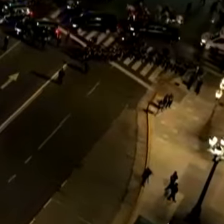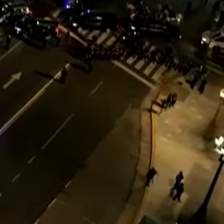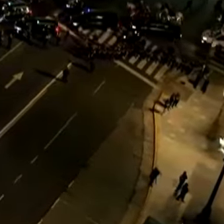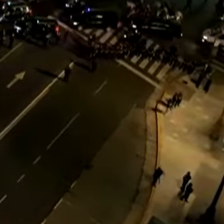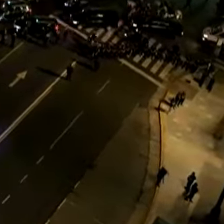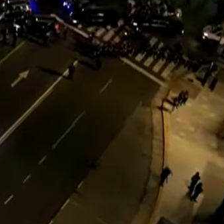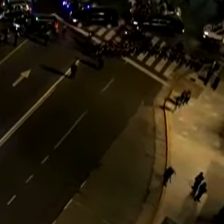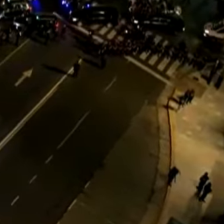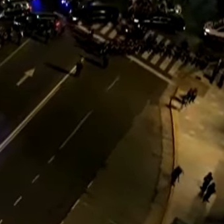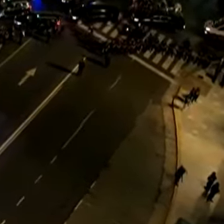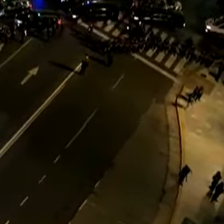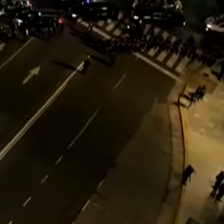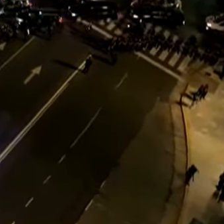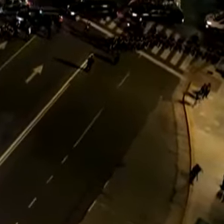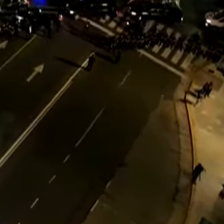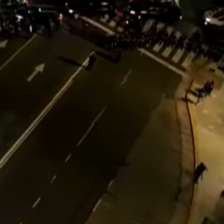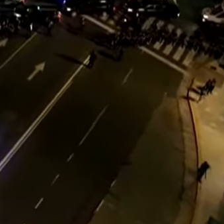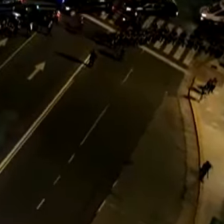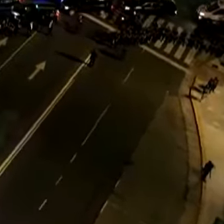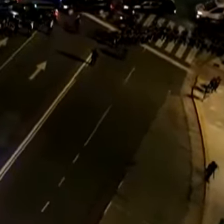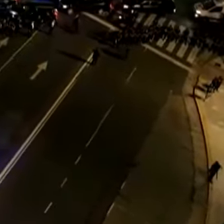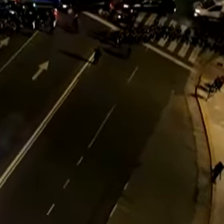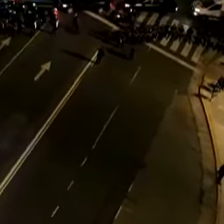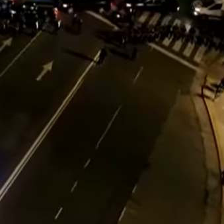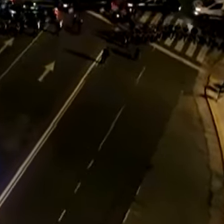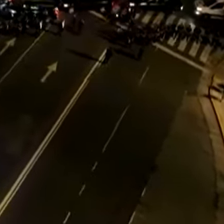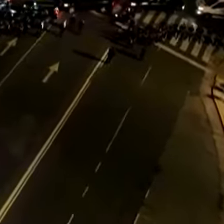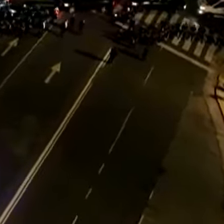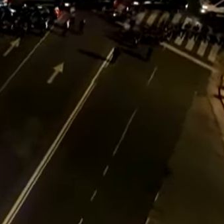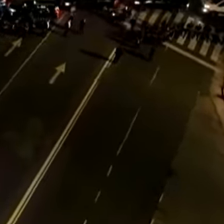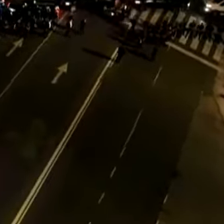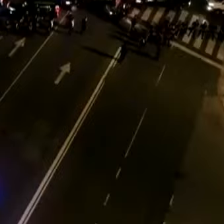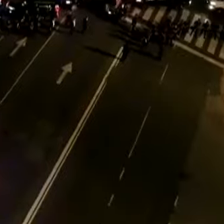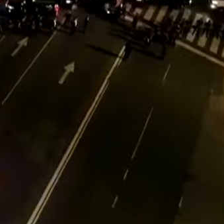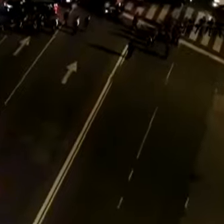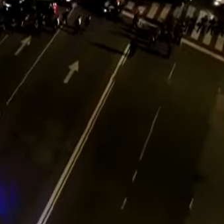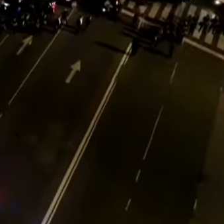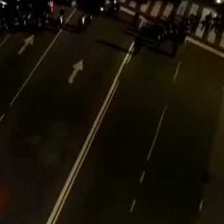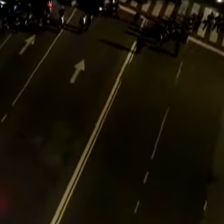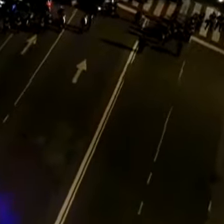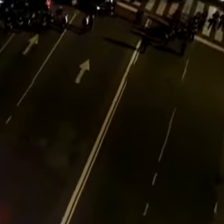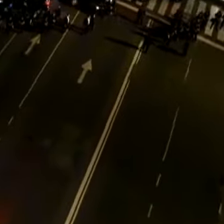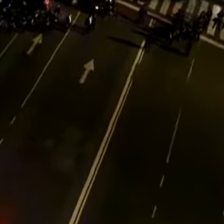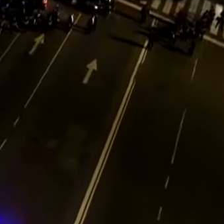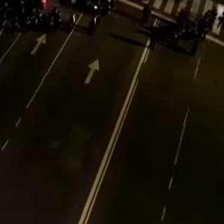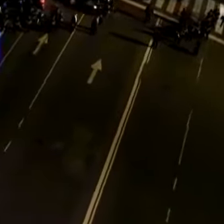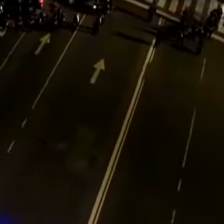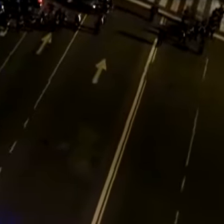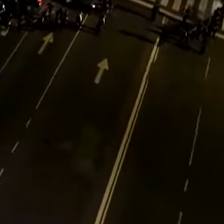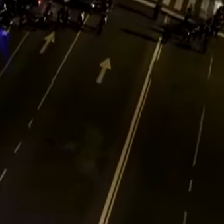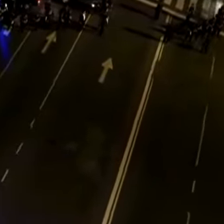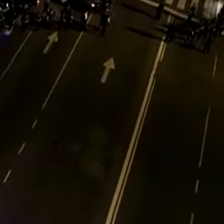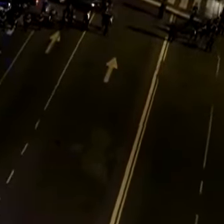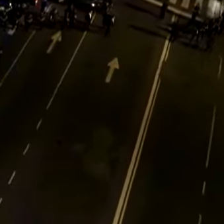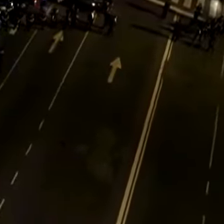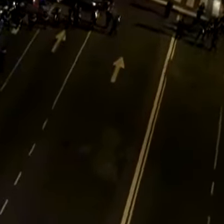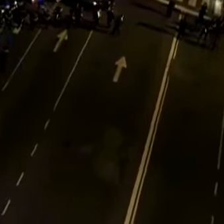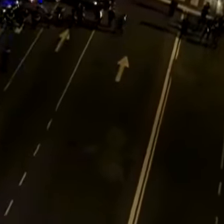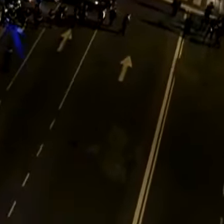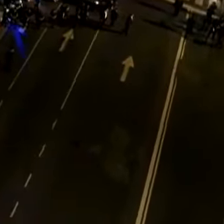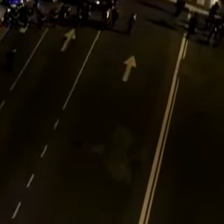Ya en el frente de la explanada se dará recibimiento formal al señor presidente de la Nación.